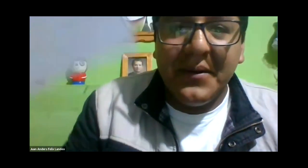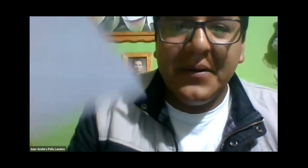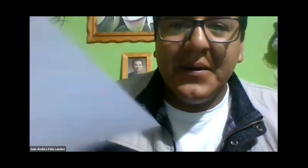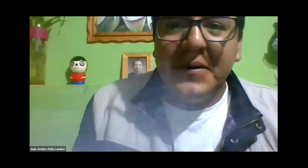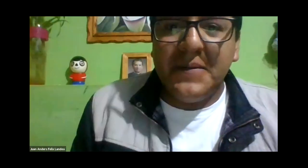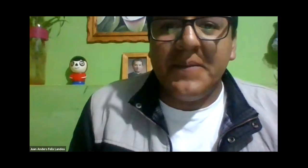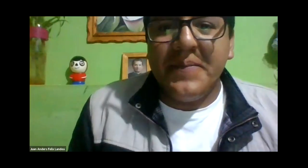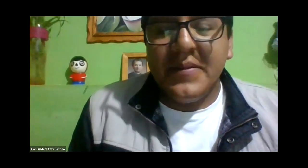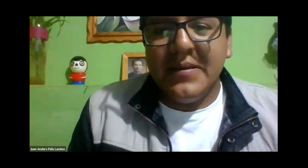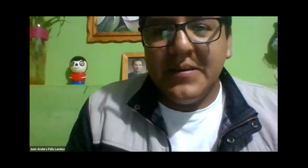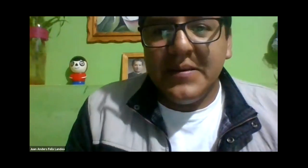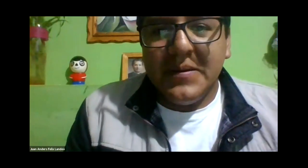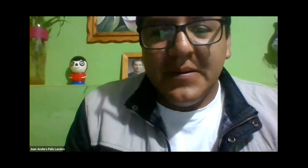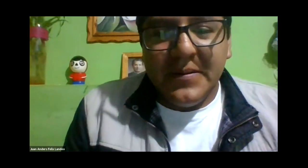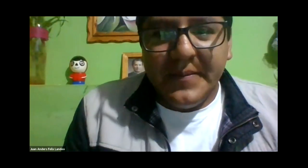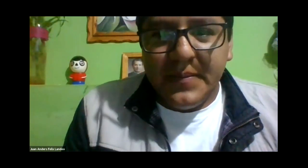firmando